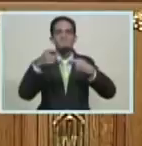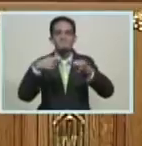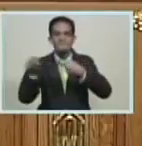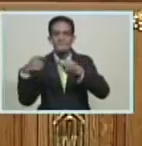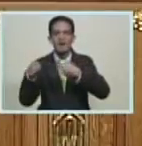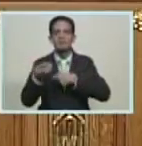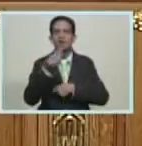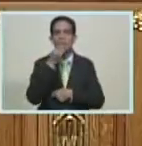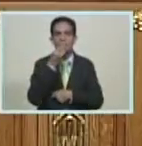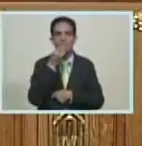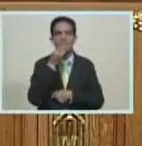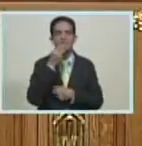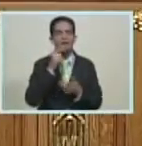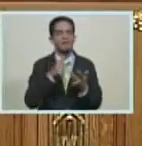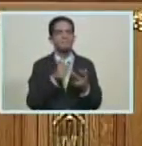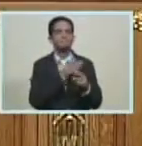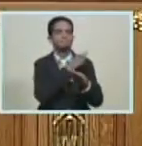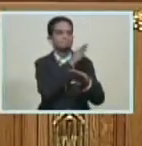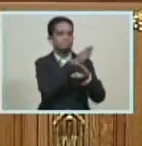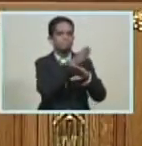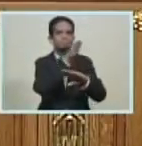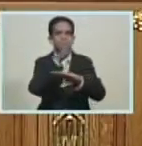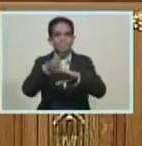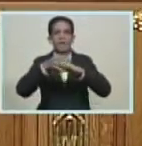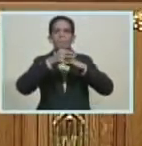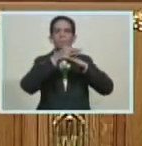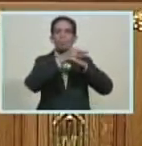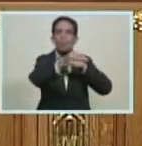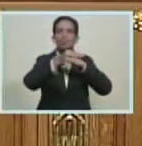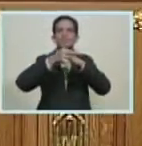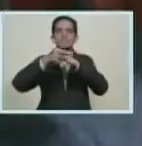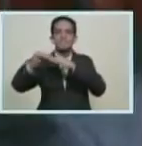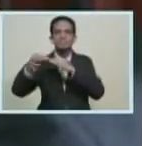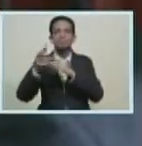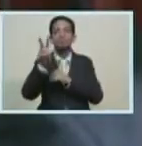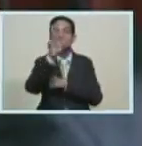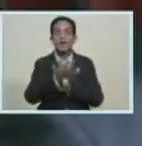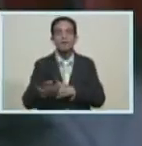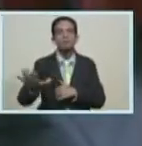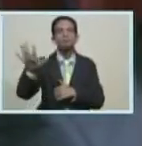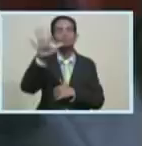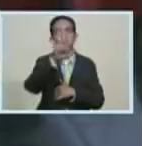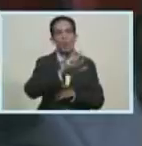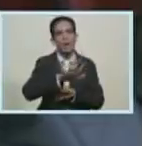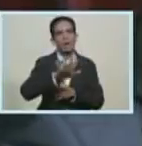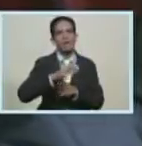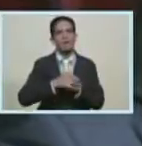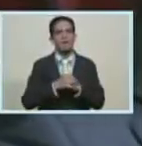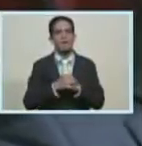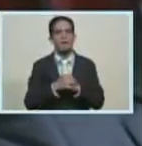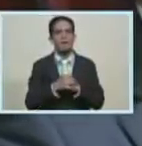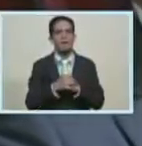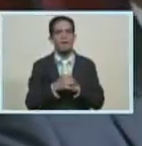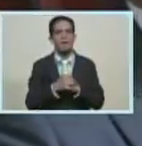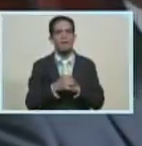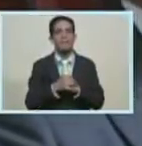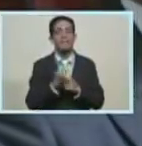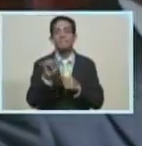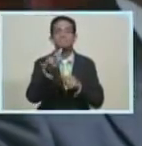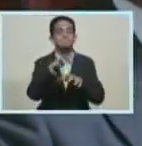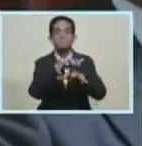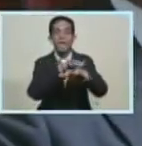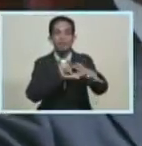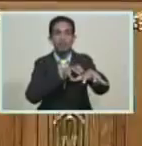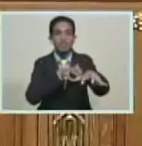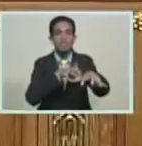Ir a la regularización de todos los mercados municipales del país, de todos los mercados municipales que en la gran mayoría